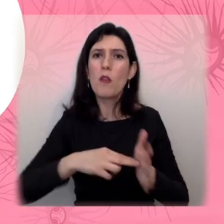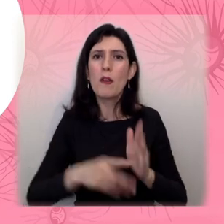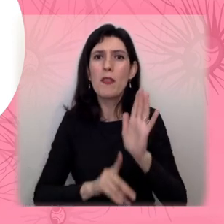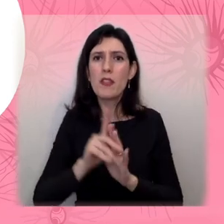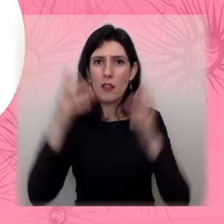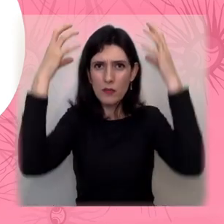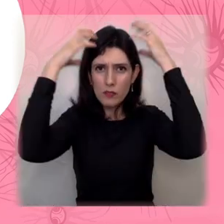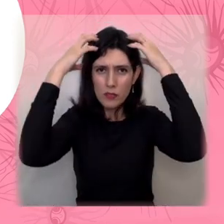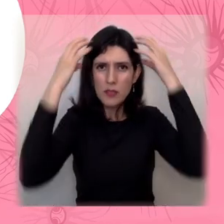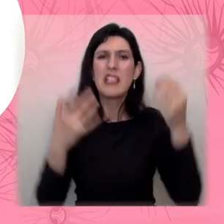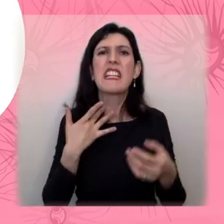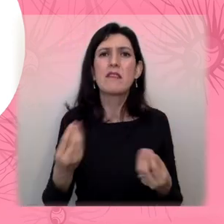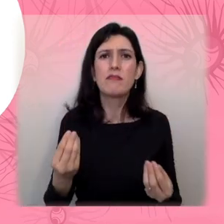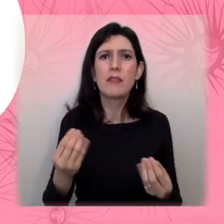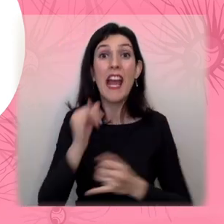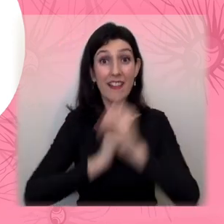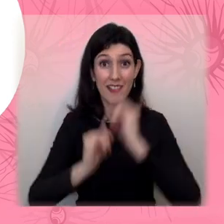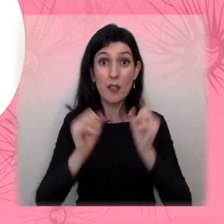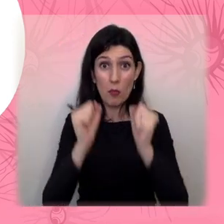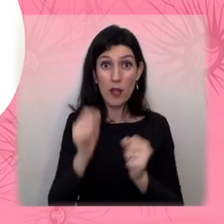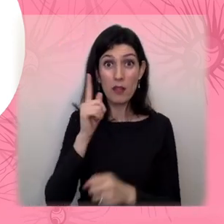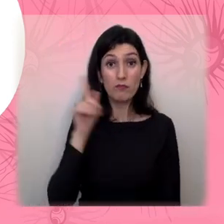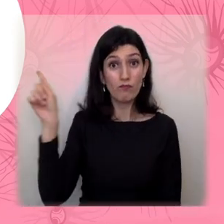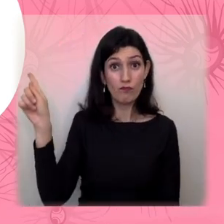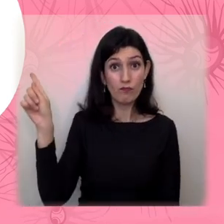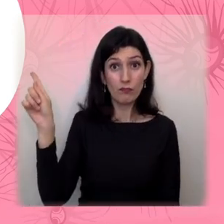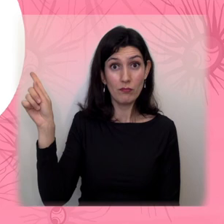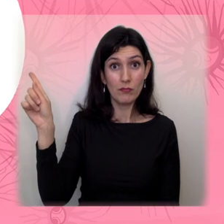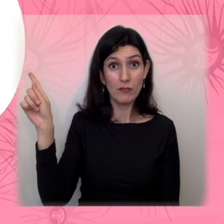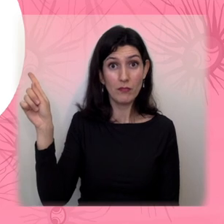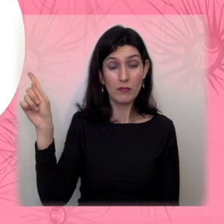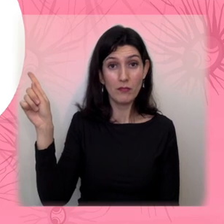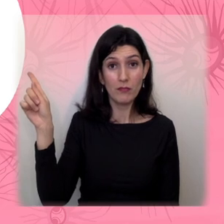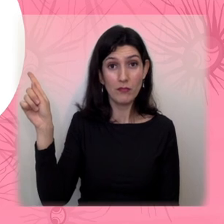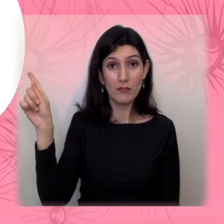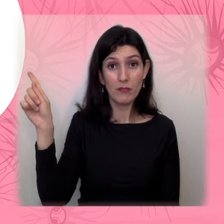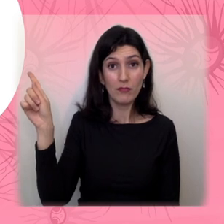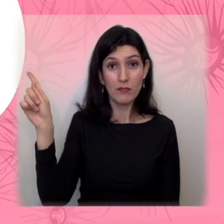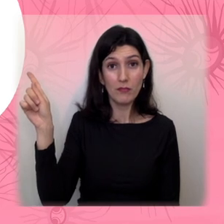CDTUC en www.neuromundos.cdti.cl.